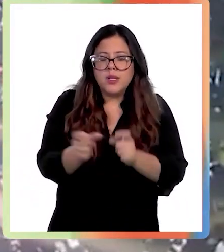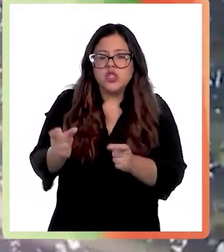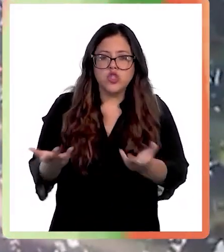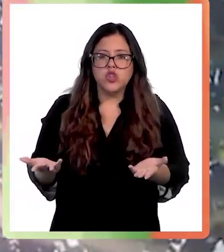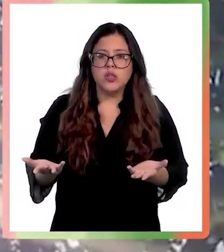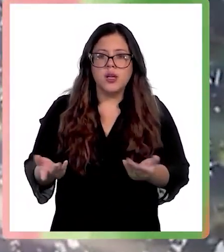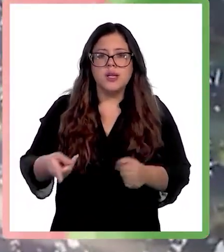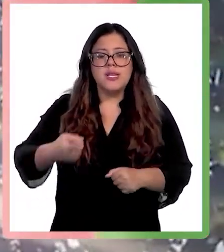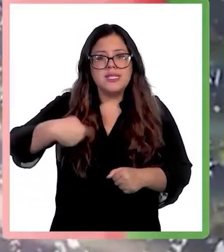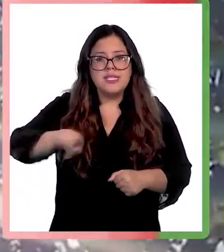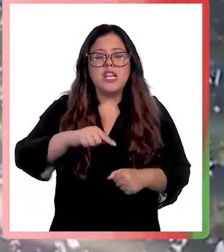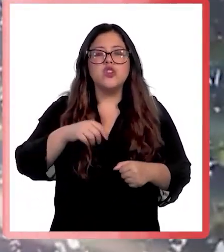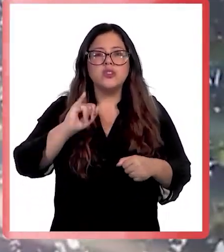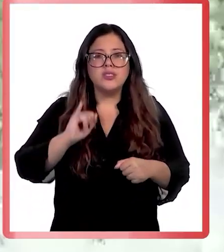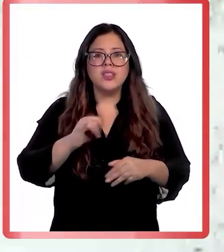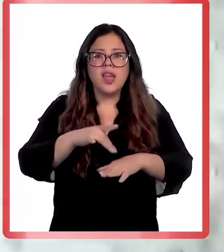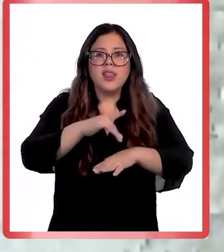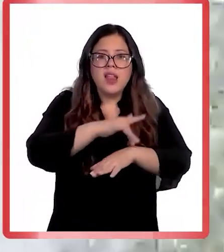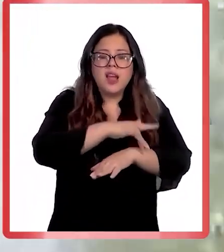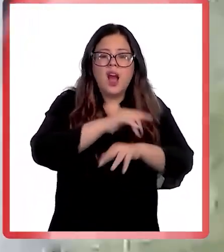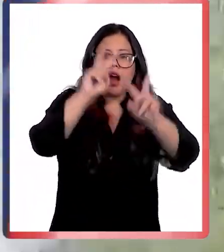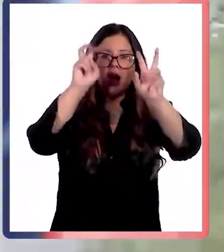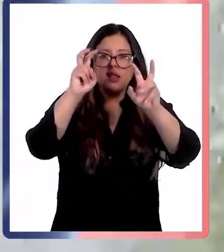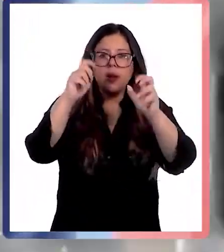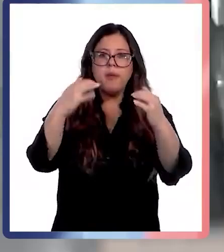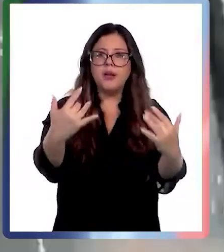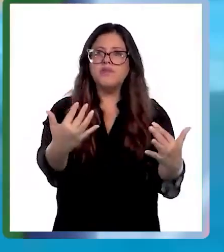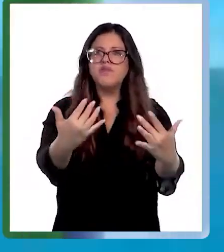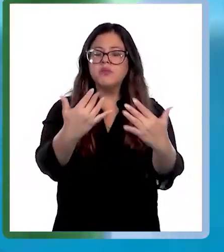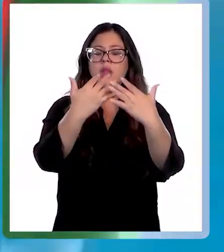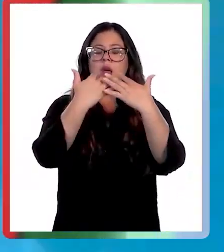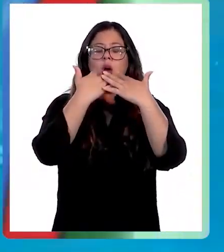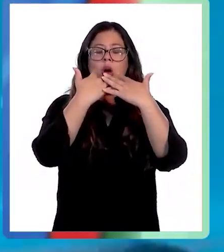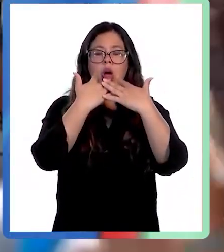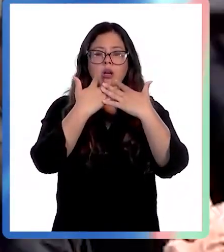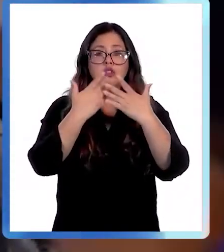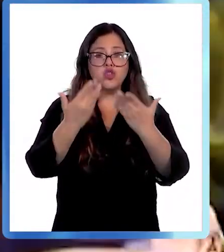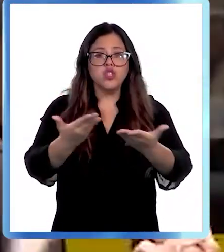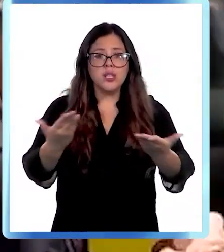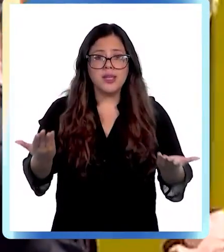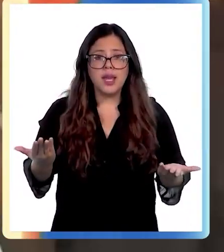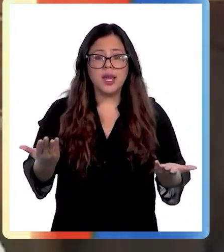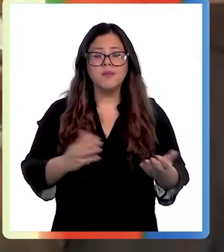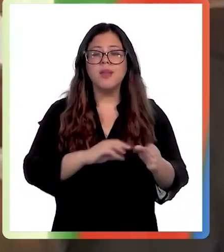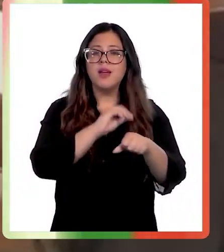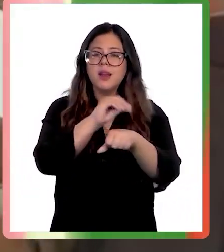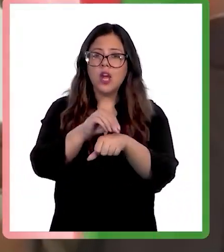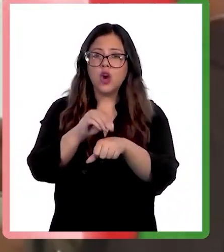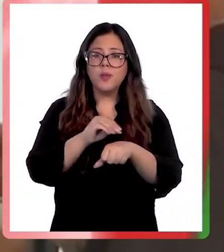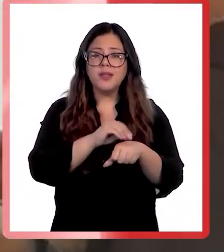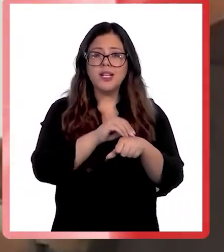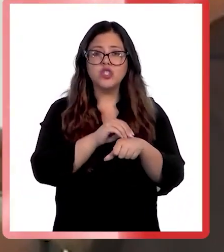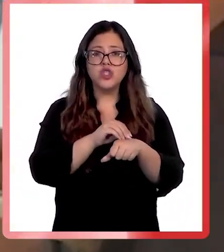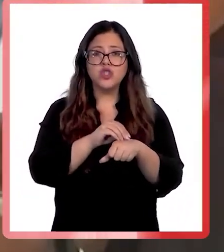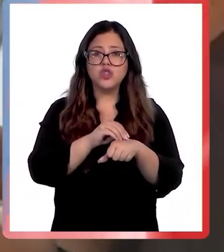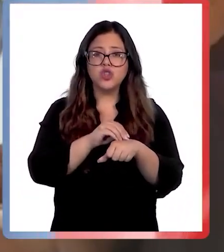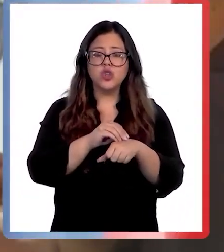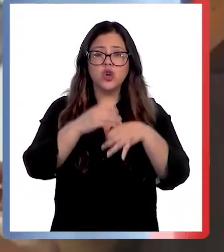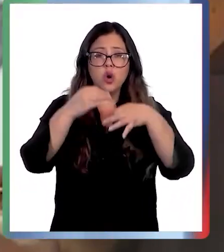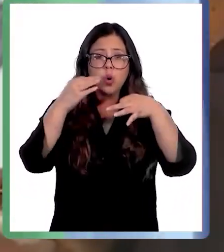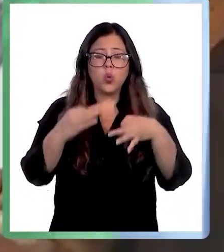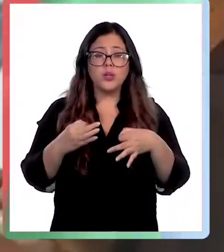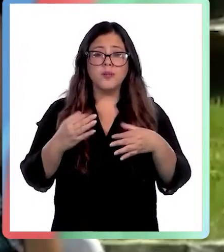y que estos pacientes de todas maneras son más susceptibles a cuando existen partículas irritantes. Por lo tanto, la recomendación